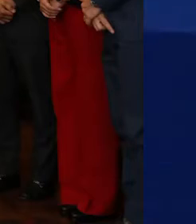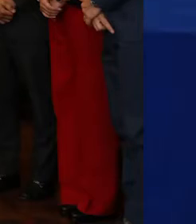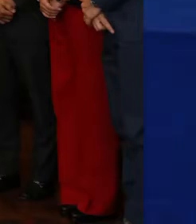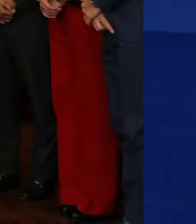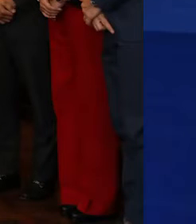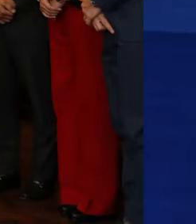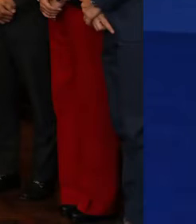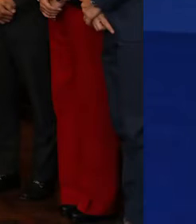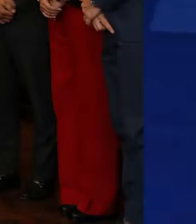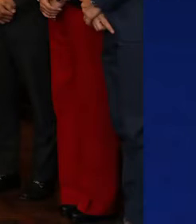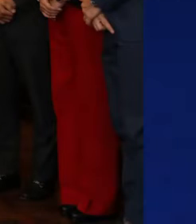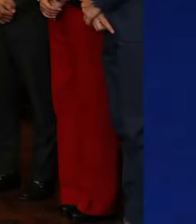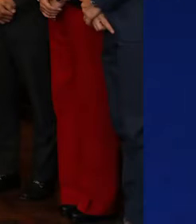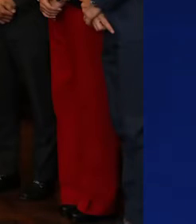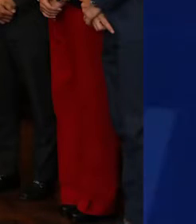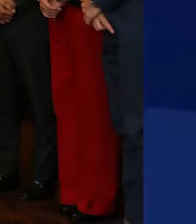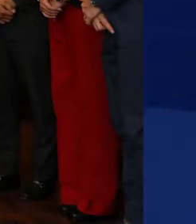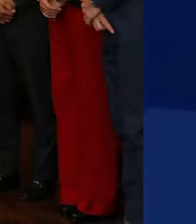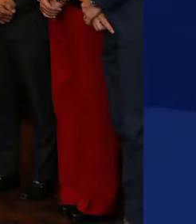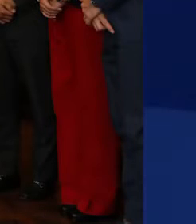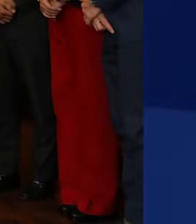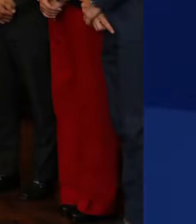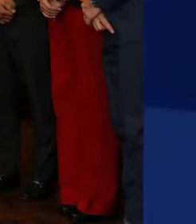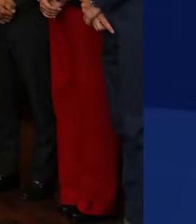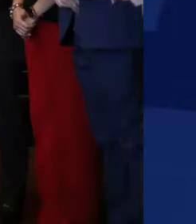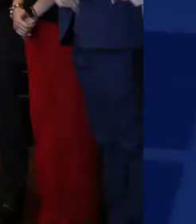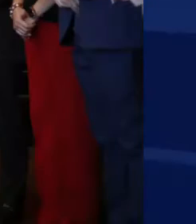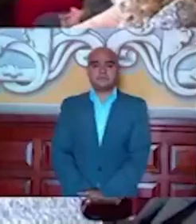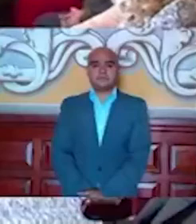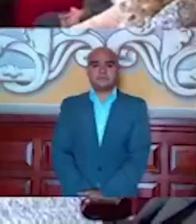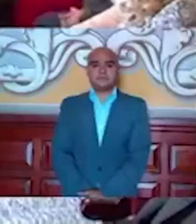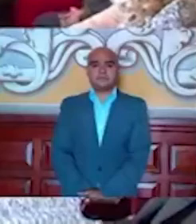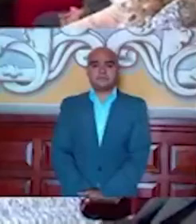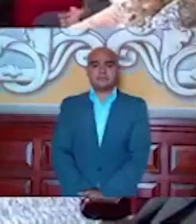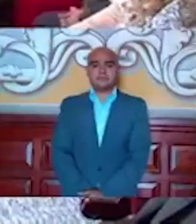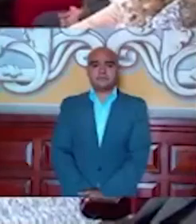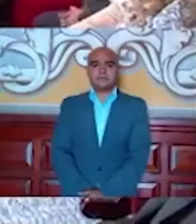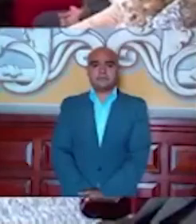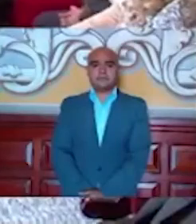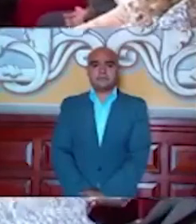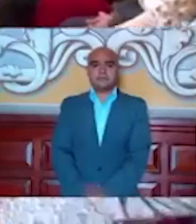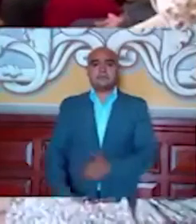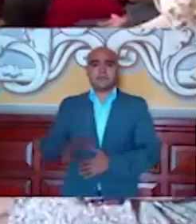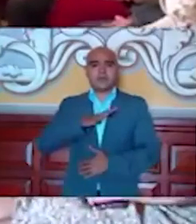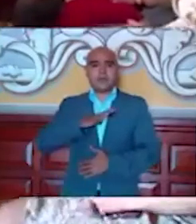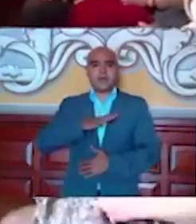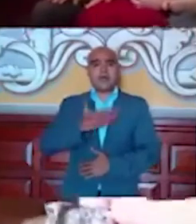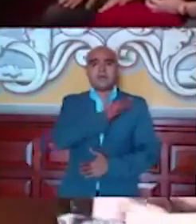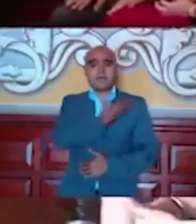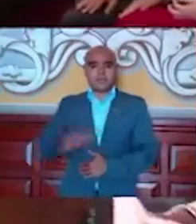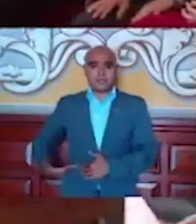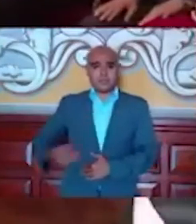Alfonso Martínez le dijo que en estos días le dijo a los embajadores, Morelia se pinta de